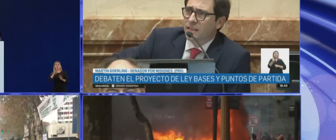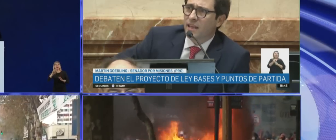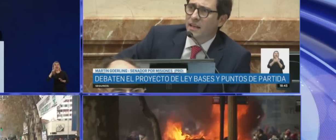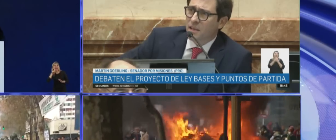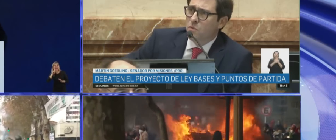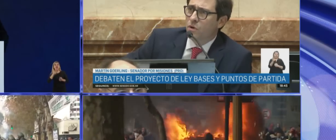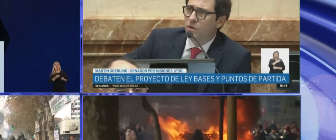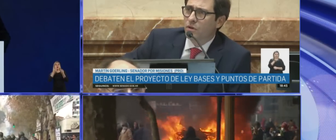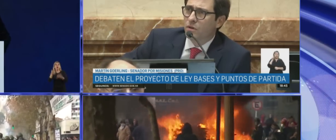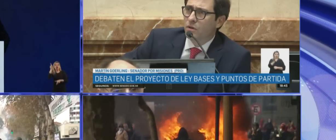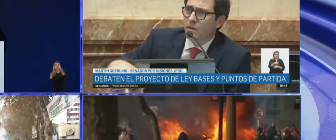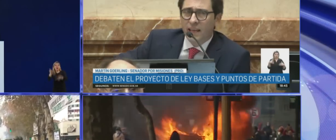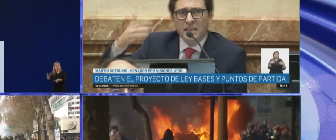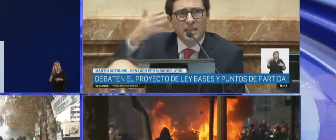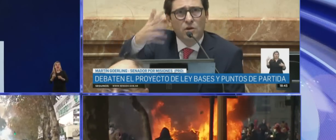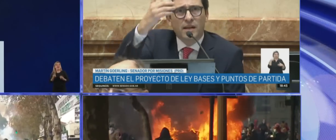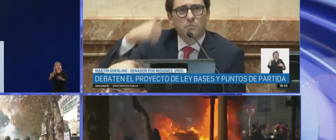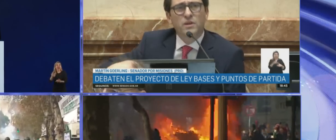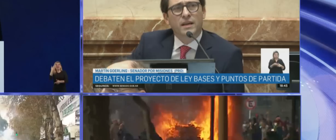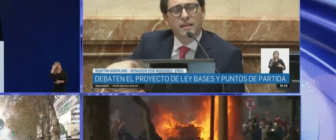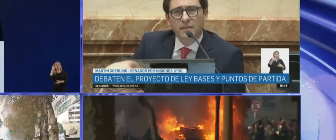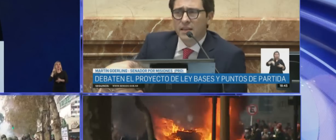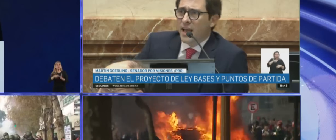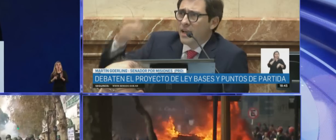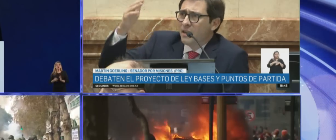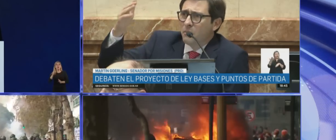estamos devolviendo a la gente 15 puntos del PBI.